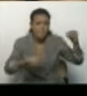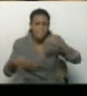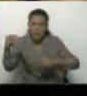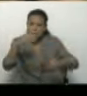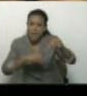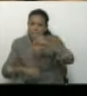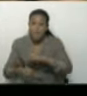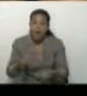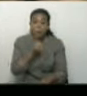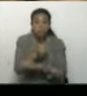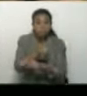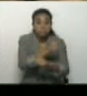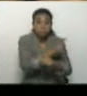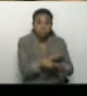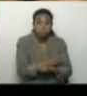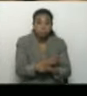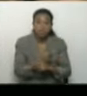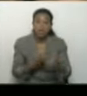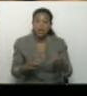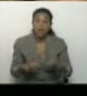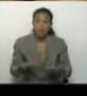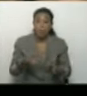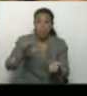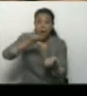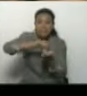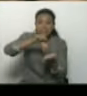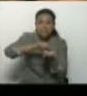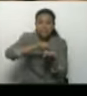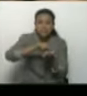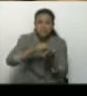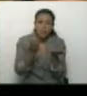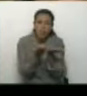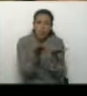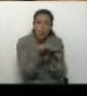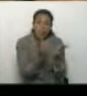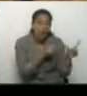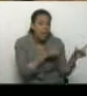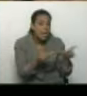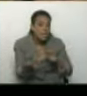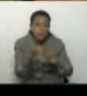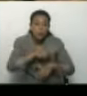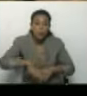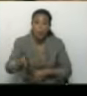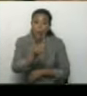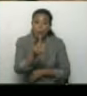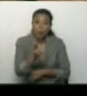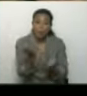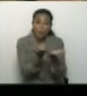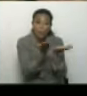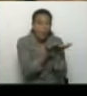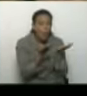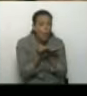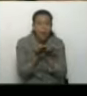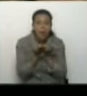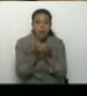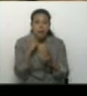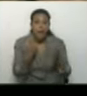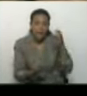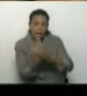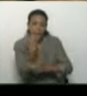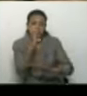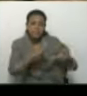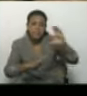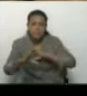ya ha instruido los 100 núcleos de robótica infantil y educativos, ya están implementados a nivel nacional. Y nuevamente felicitarlos,